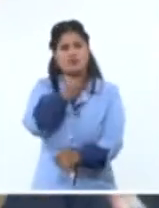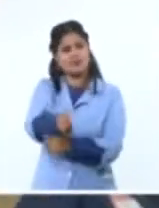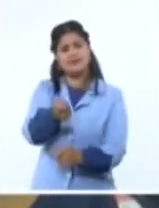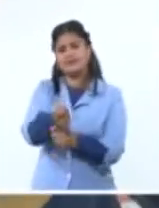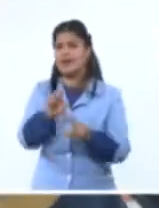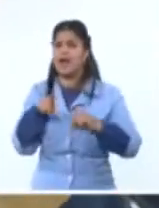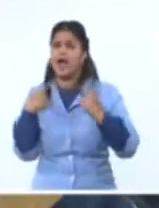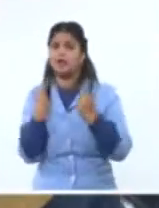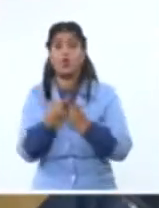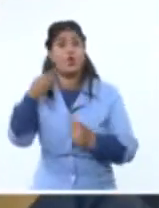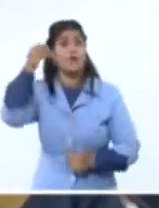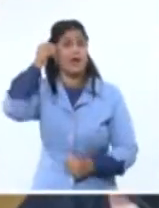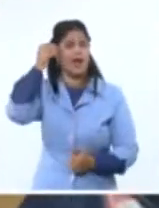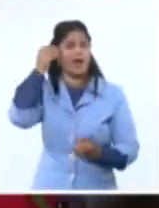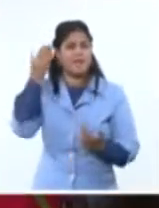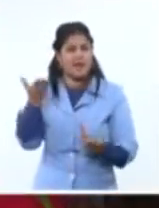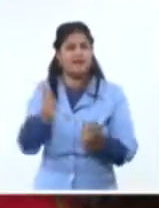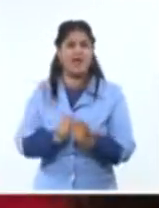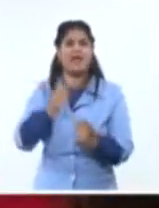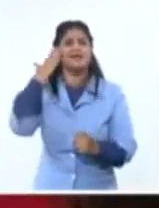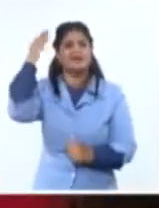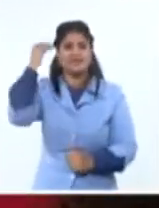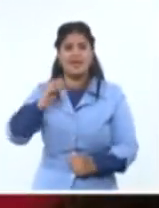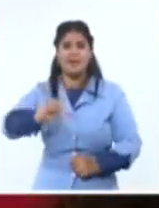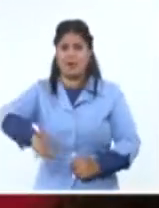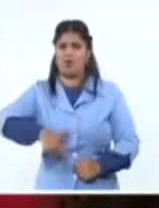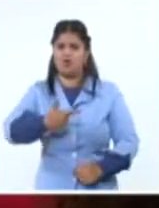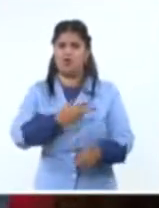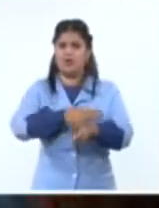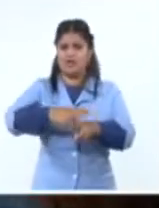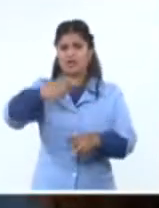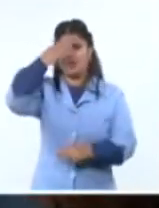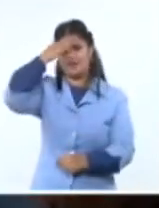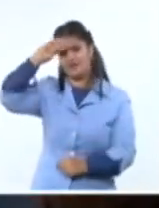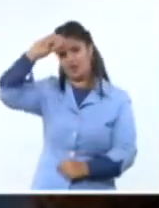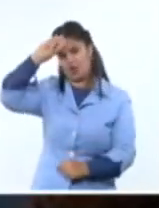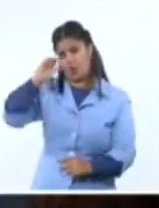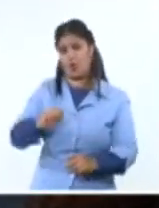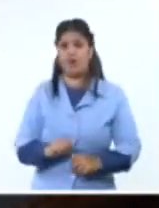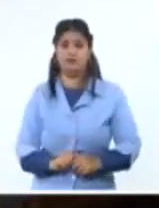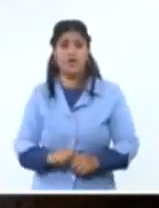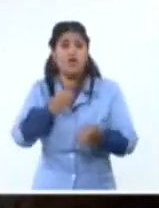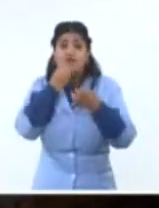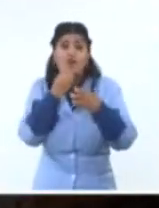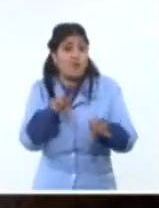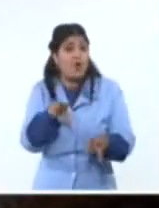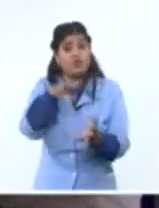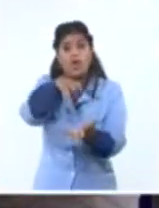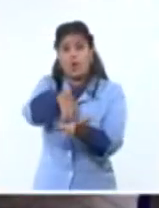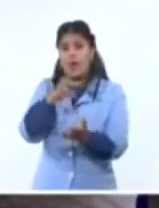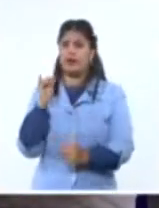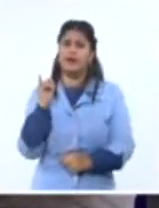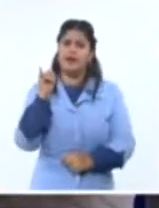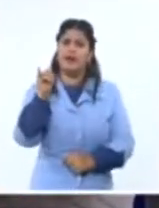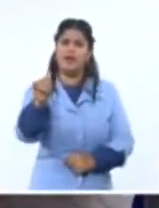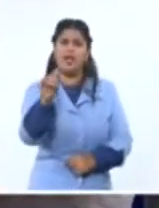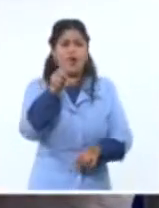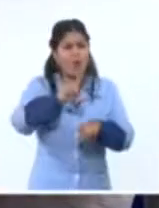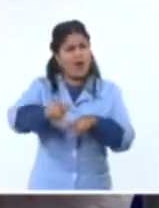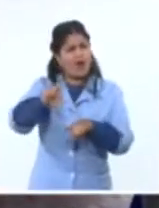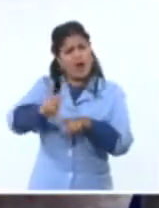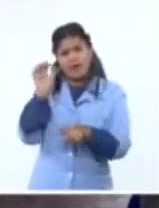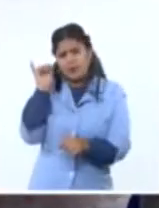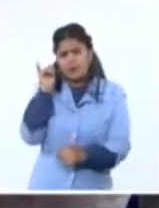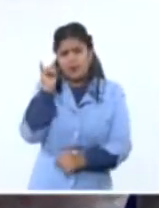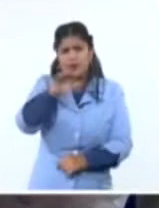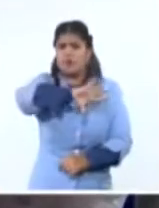una muestra en este territorio de la participación de la cultura en la obra